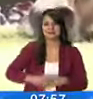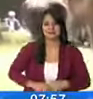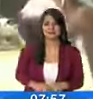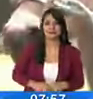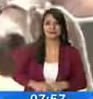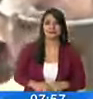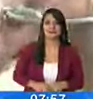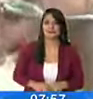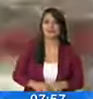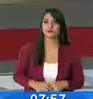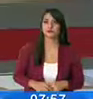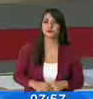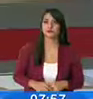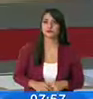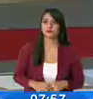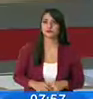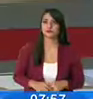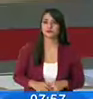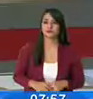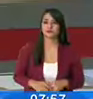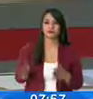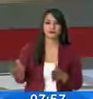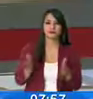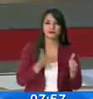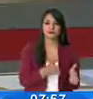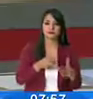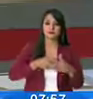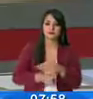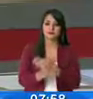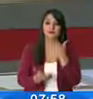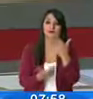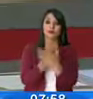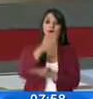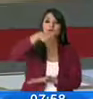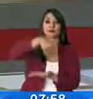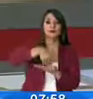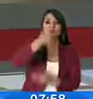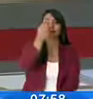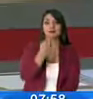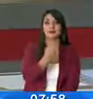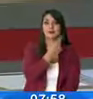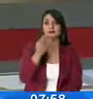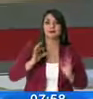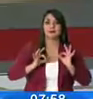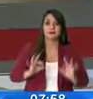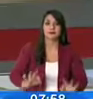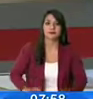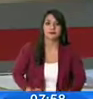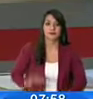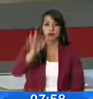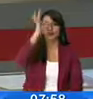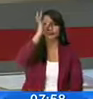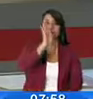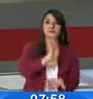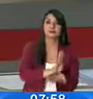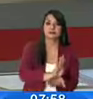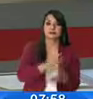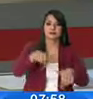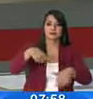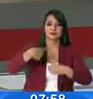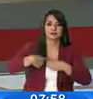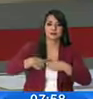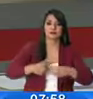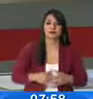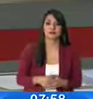Marcela Constantin. Vamos a contarles que se inauguró el nuevo Centro de Rehabilitación Física del Hospital Carlos André Marín en Quito.